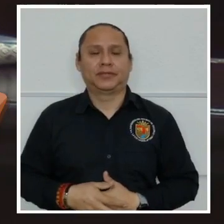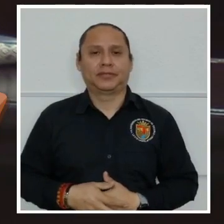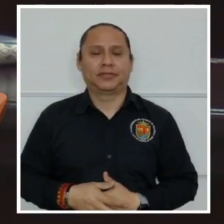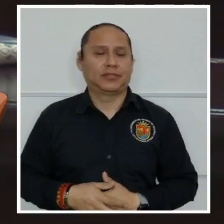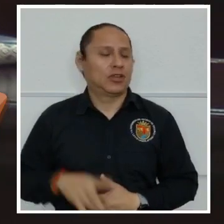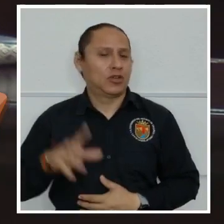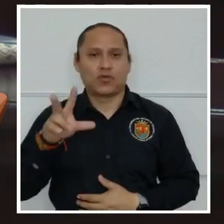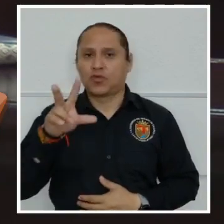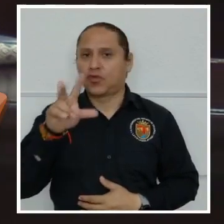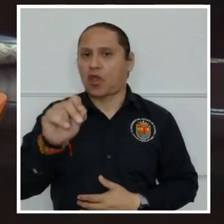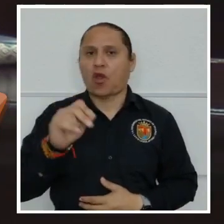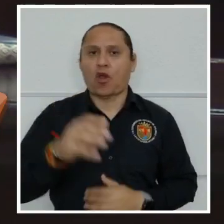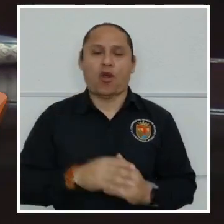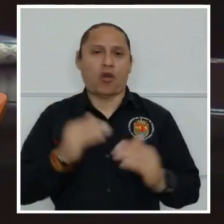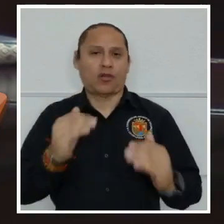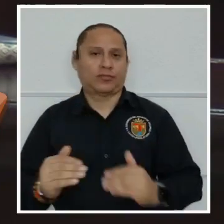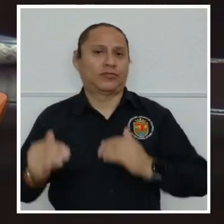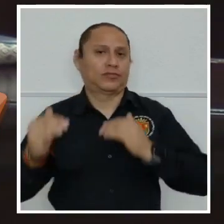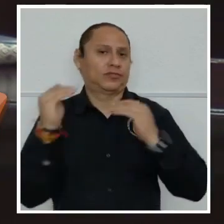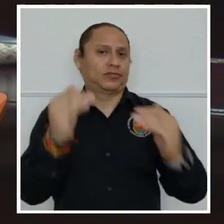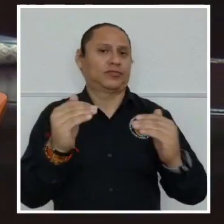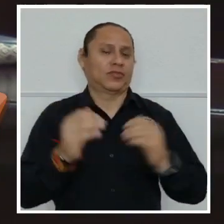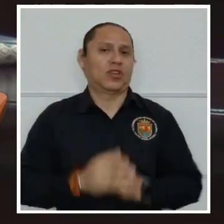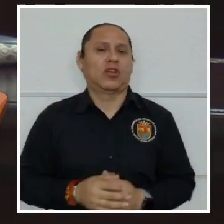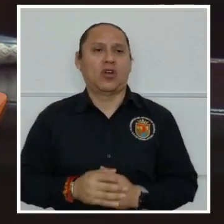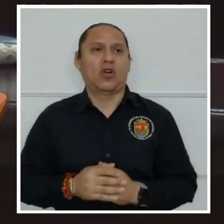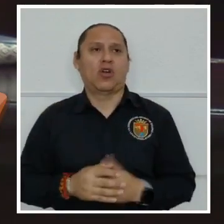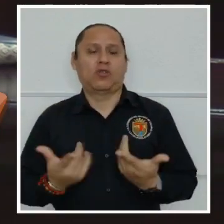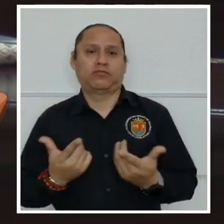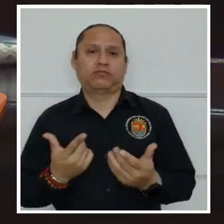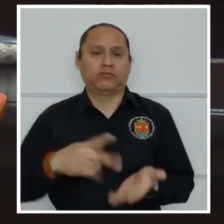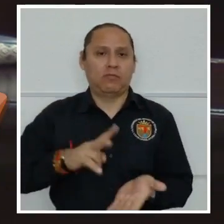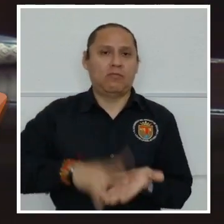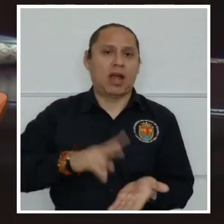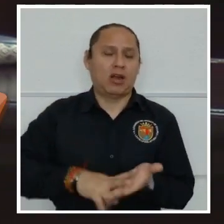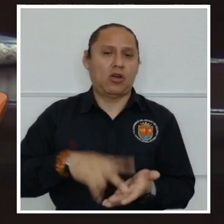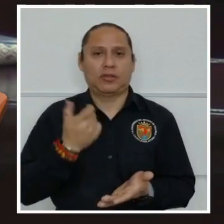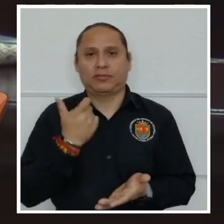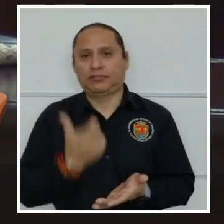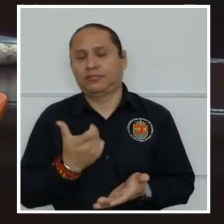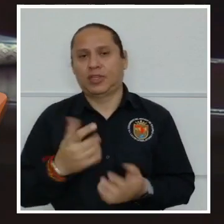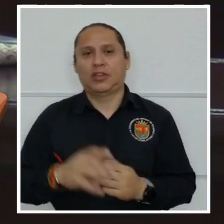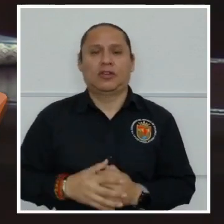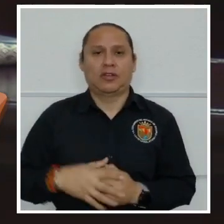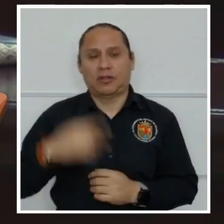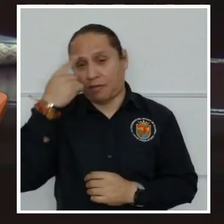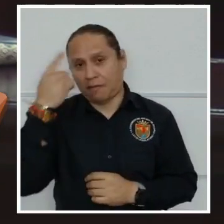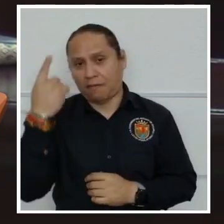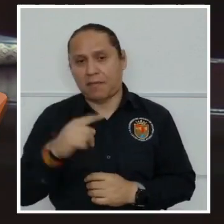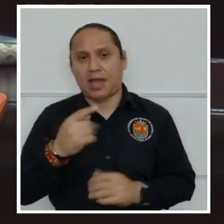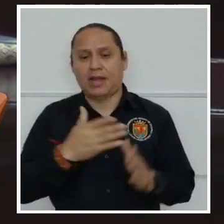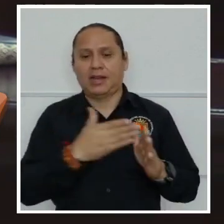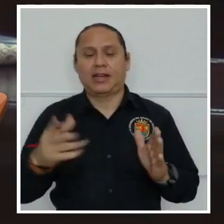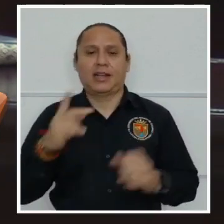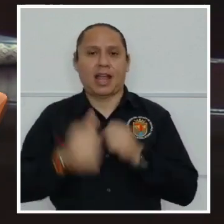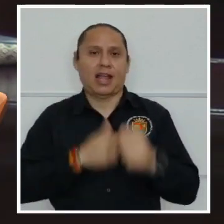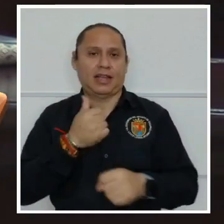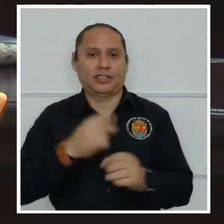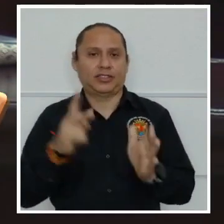ni incrementos de tasas, cuotas o tarifas para el ejercicio fiscal respecto al